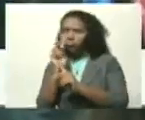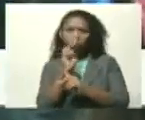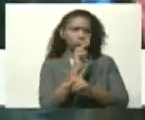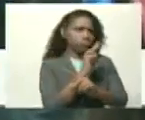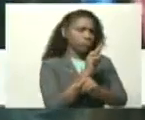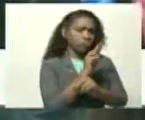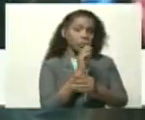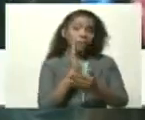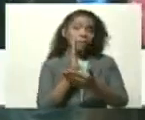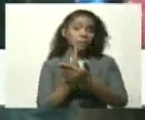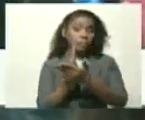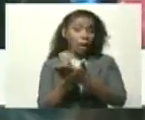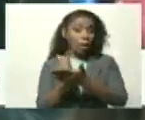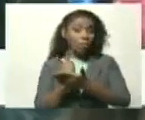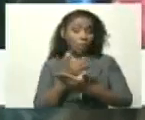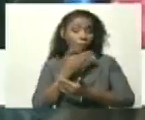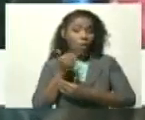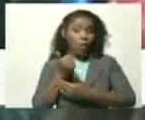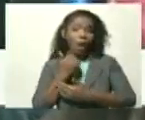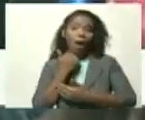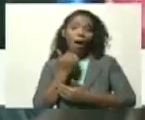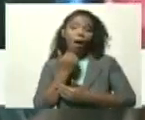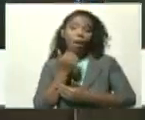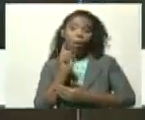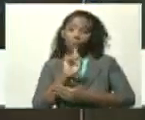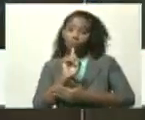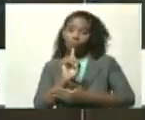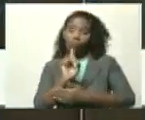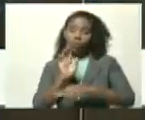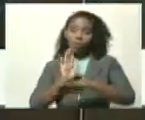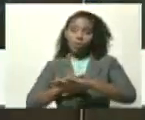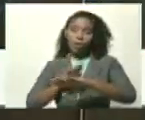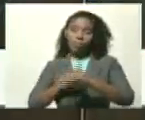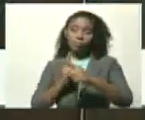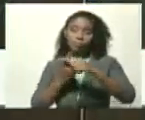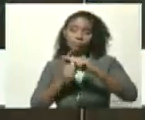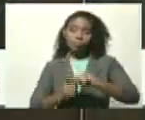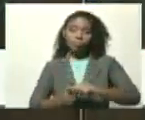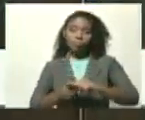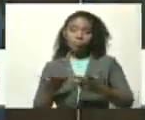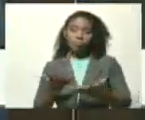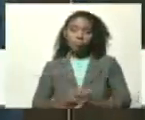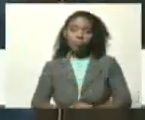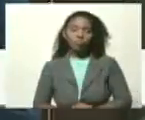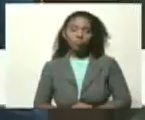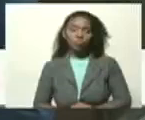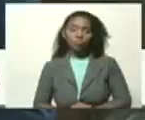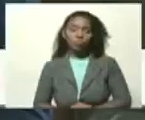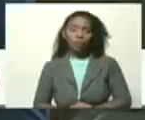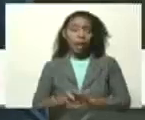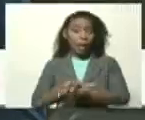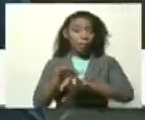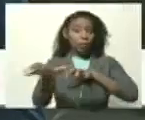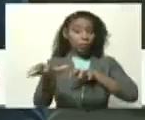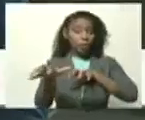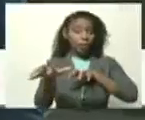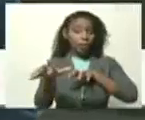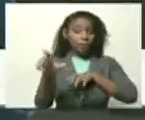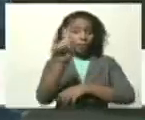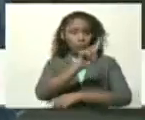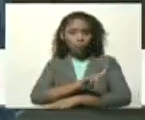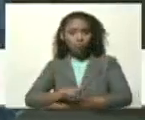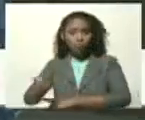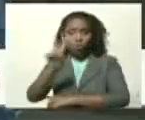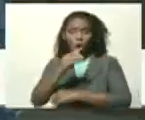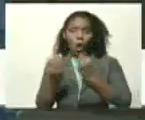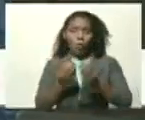Siempre ayuda. A lo mejor algo no lo está sumando. Son la mayoría del hemiciclo, como